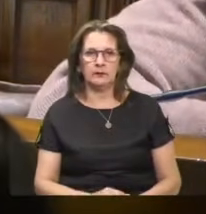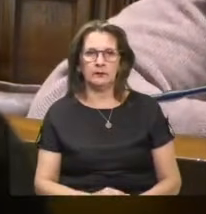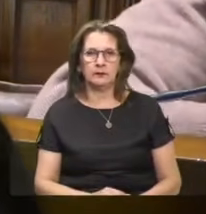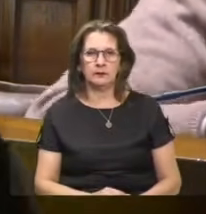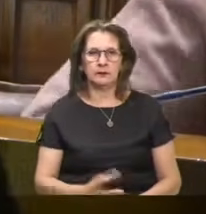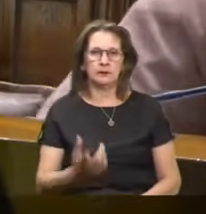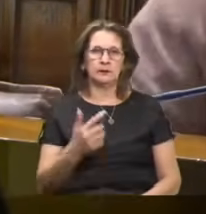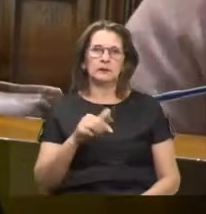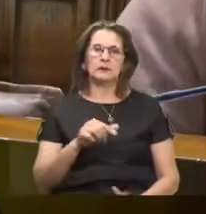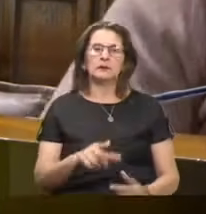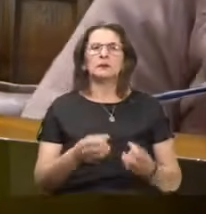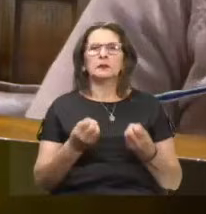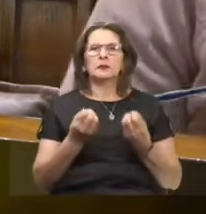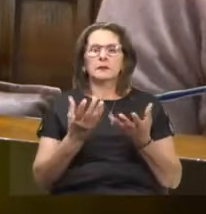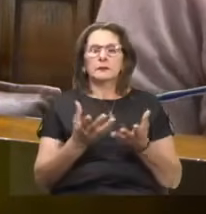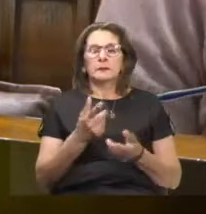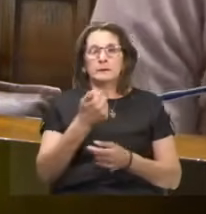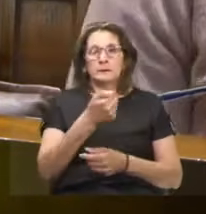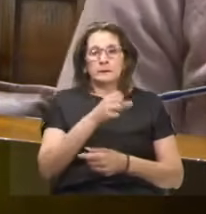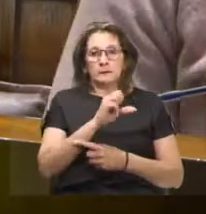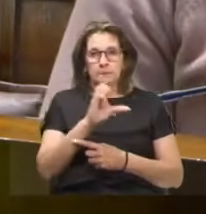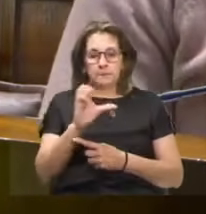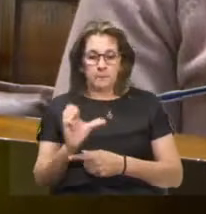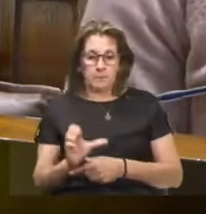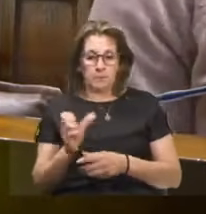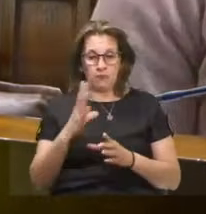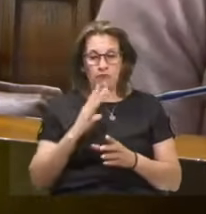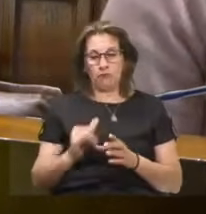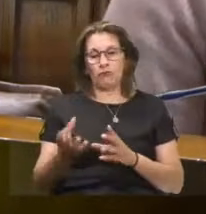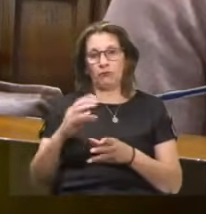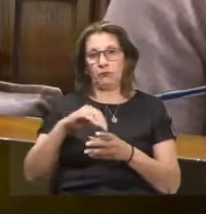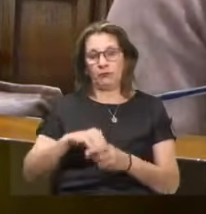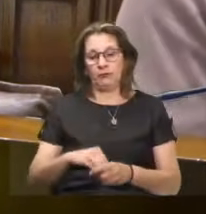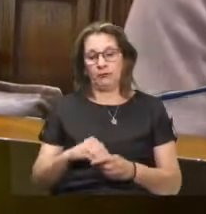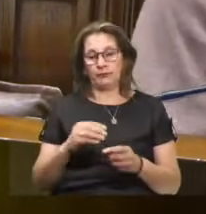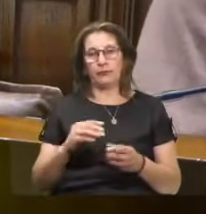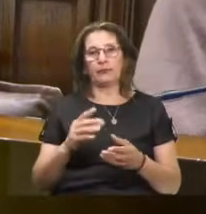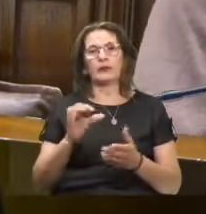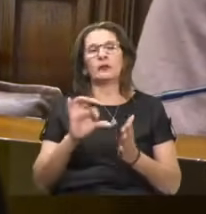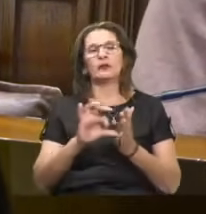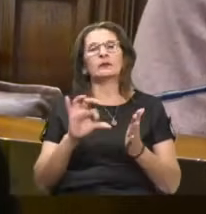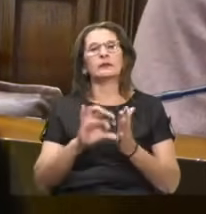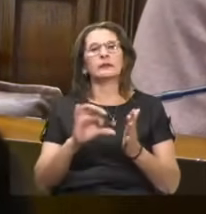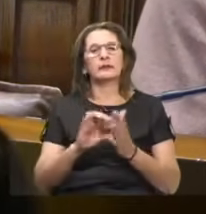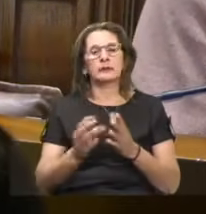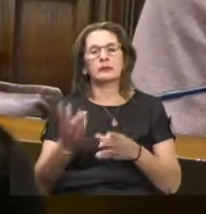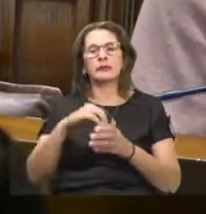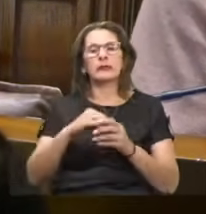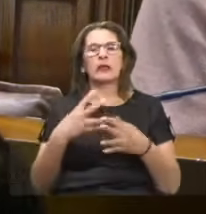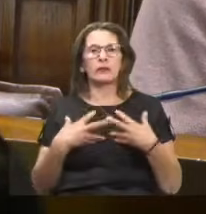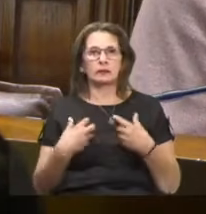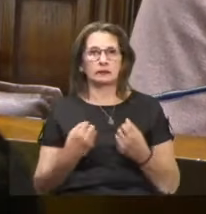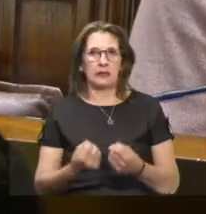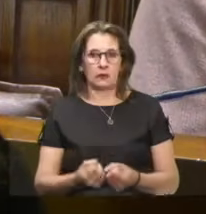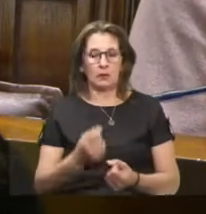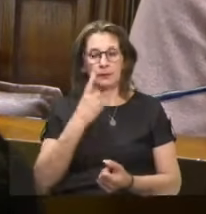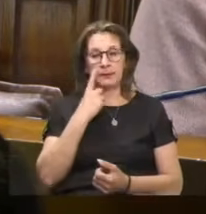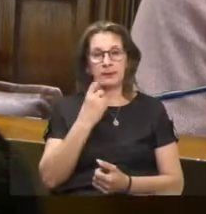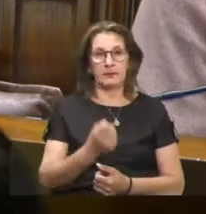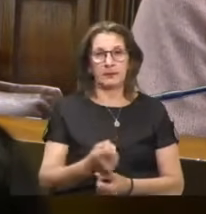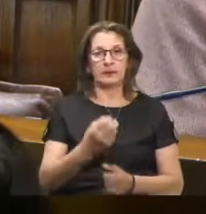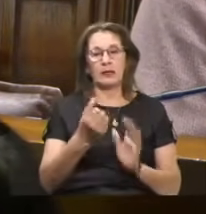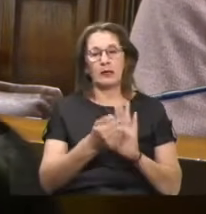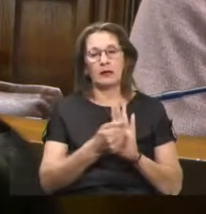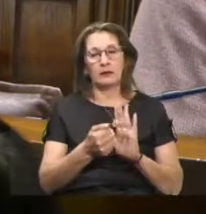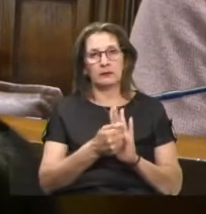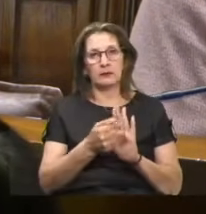Uno de los cometidos de ACE es formar parte del Sistema Nacional Integrado de Salud previsto en el